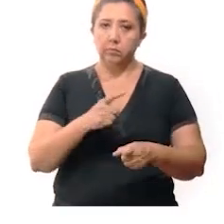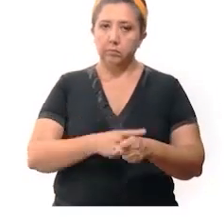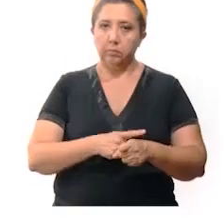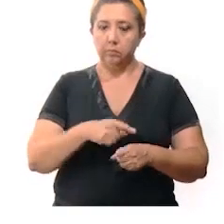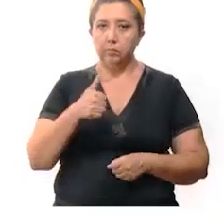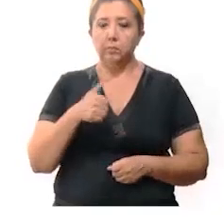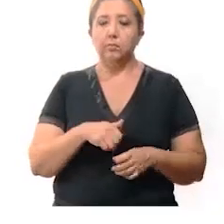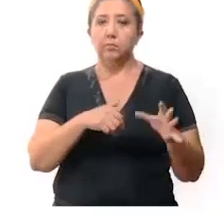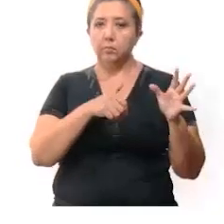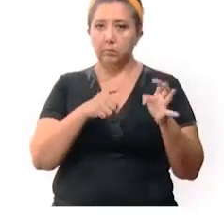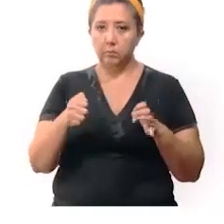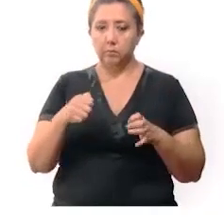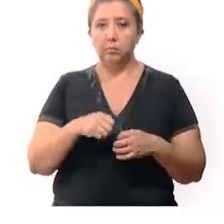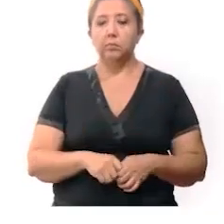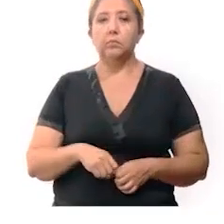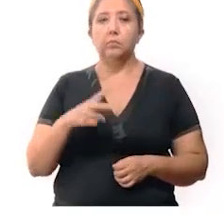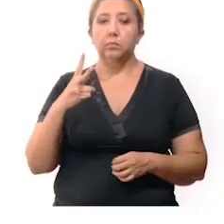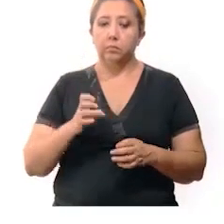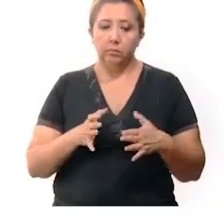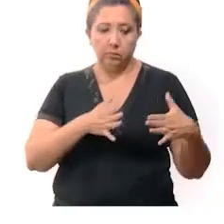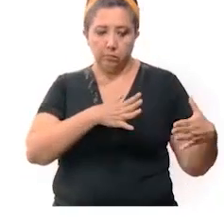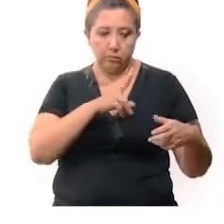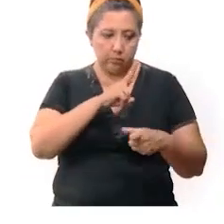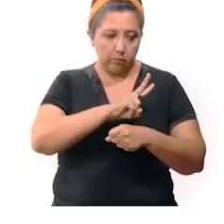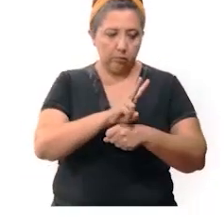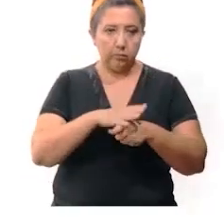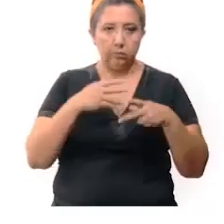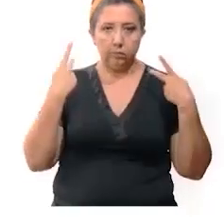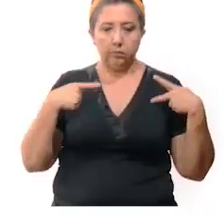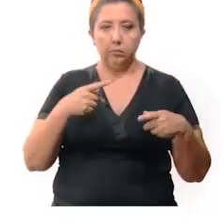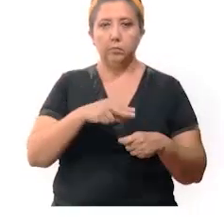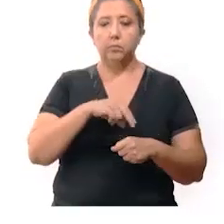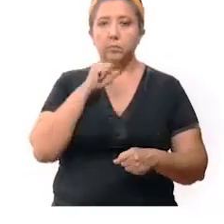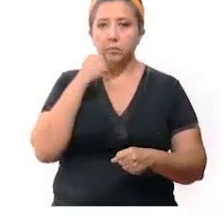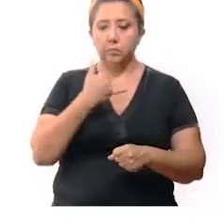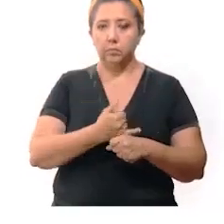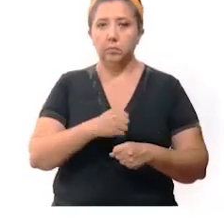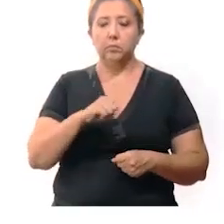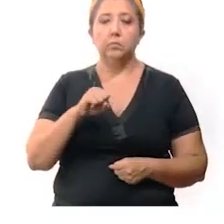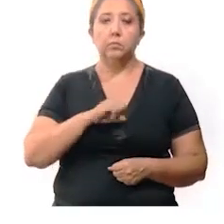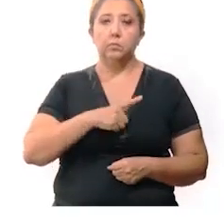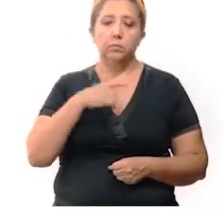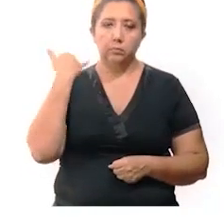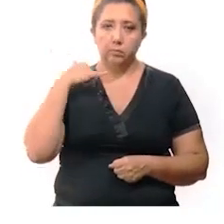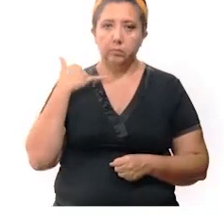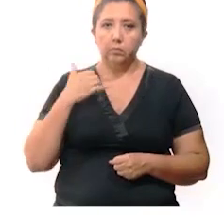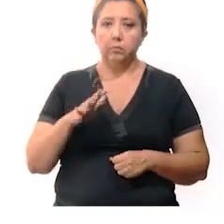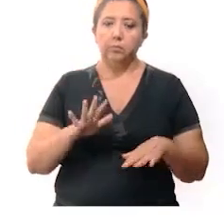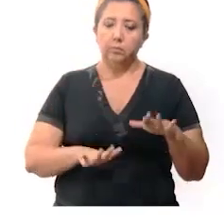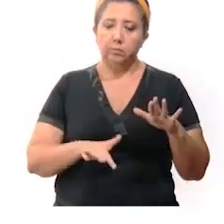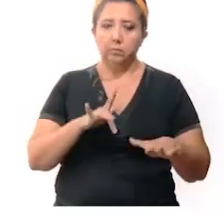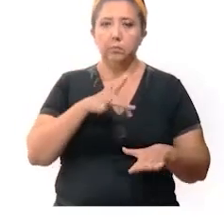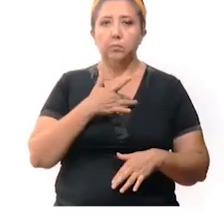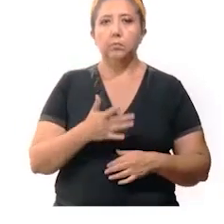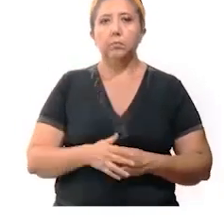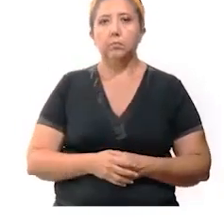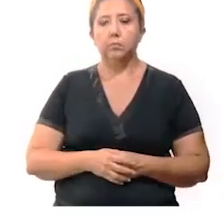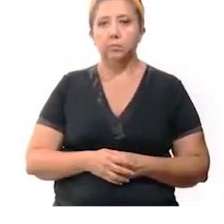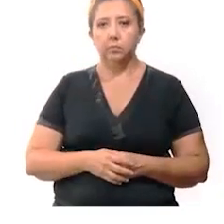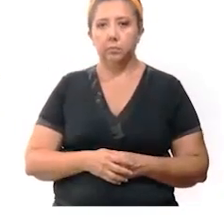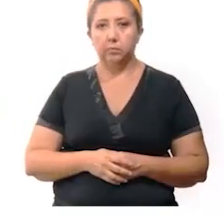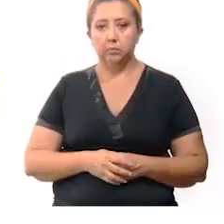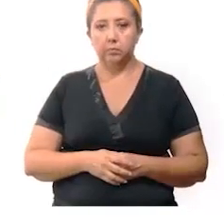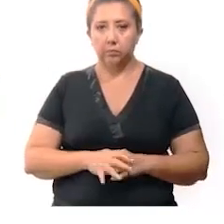activos, 602 están estables, aislados, monitoreados por personal médico de los servicios de salud de Yucatán. Presentan síntomas